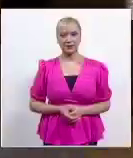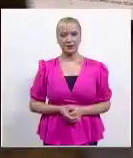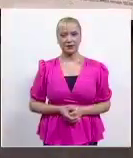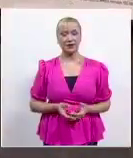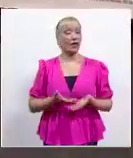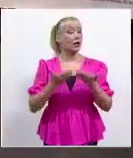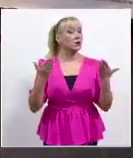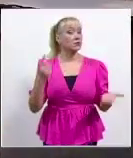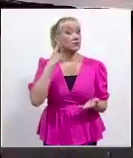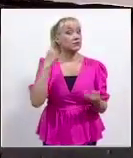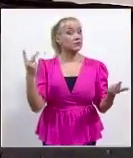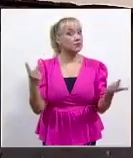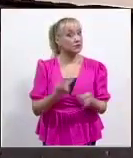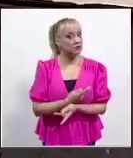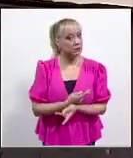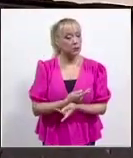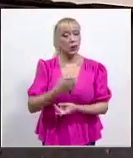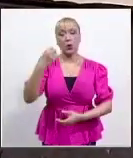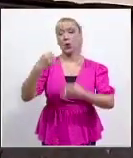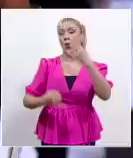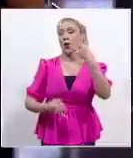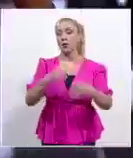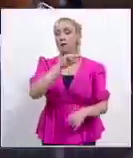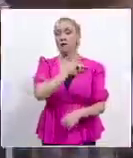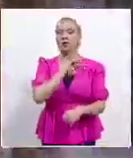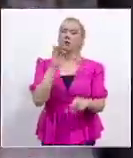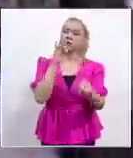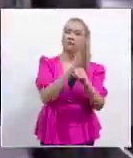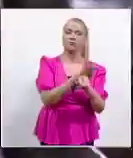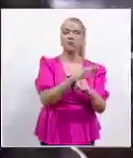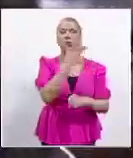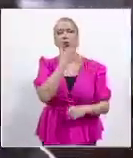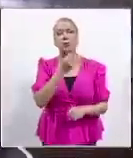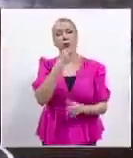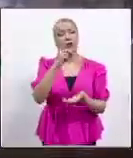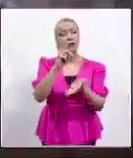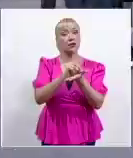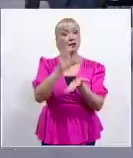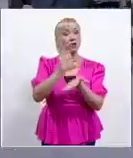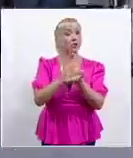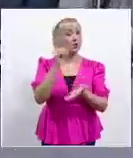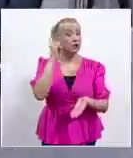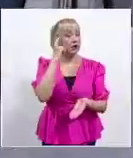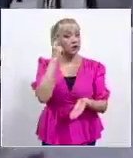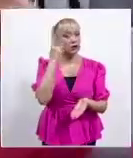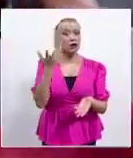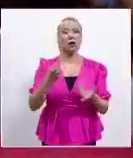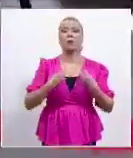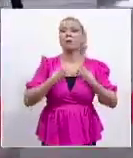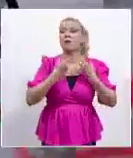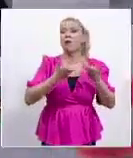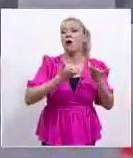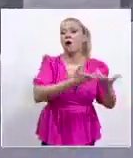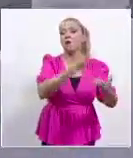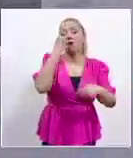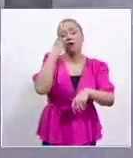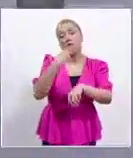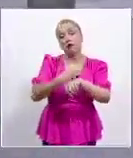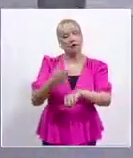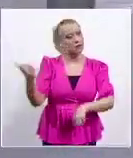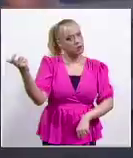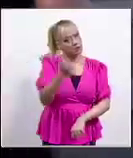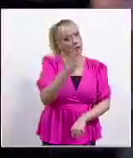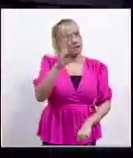Al regresar, jueza de distrito ampara a un hombre con discapacidad mental en situación de calle para que